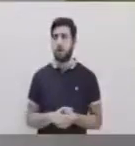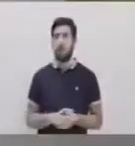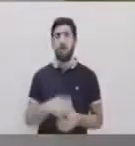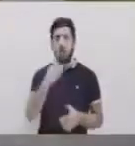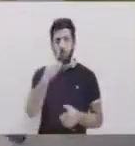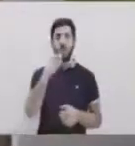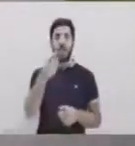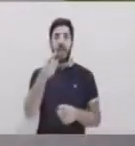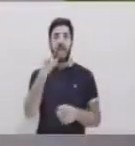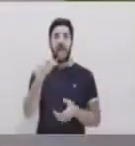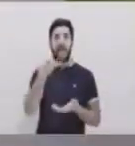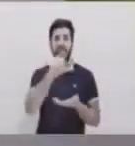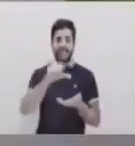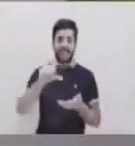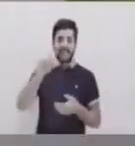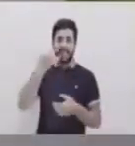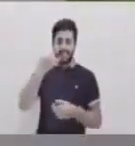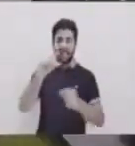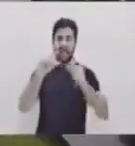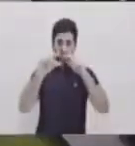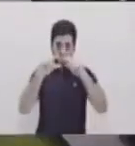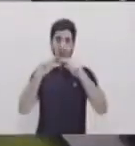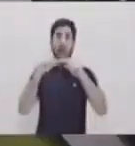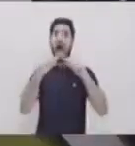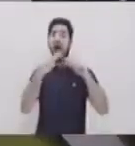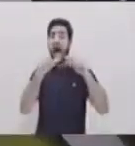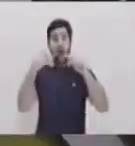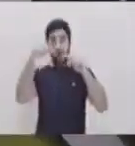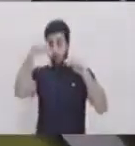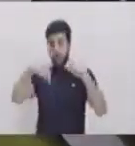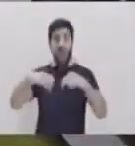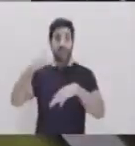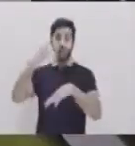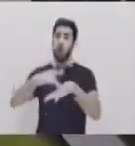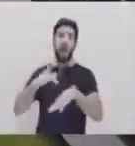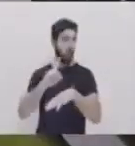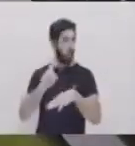el área de donde se encuentra el aceite. O sea, no debe de tocar el agua. O